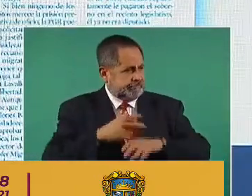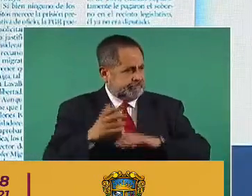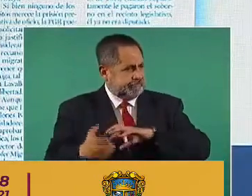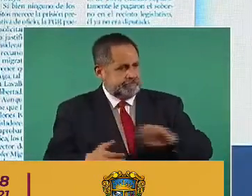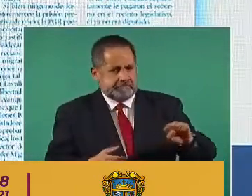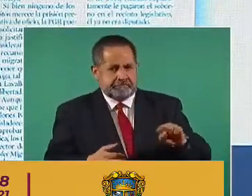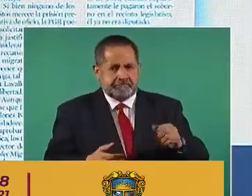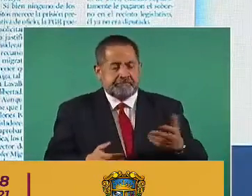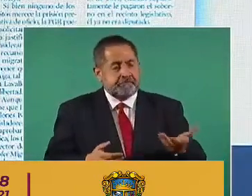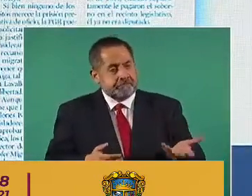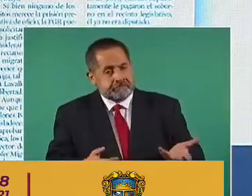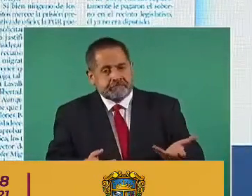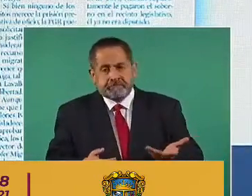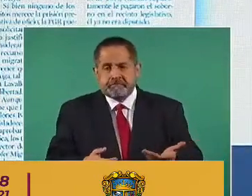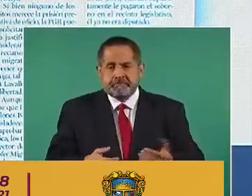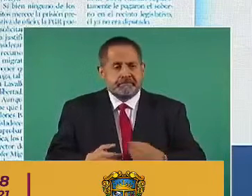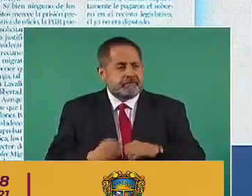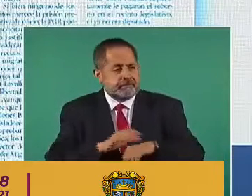Bueno,